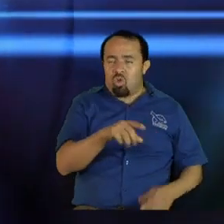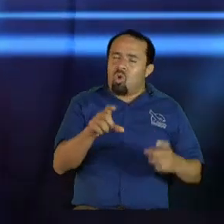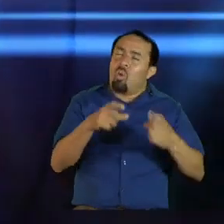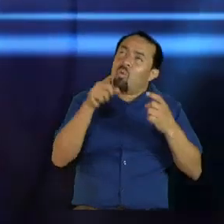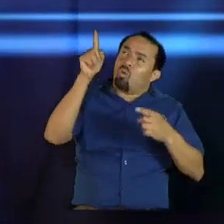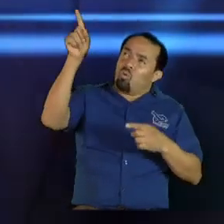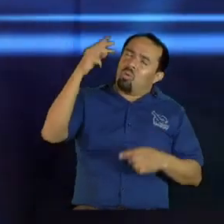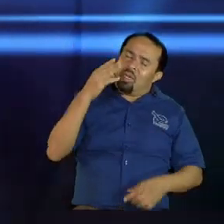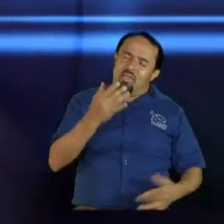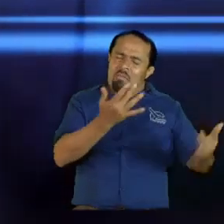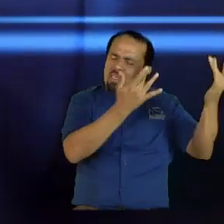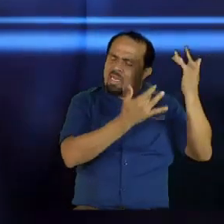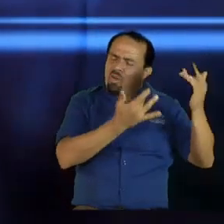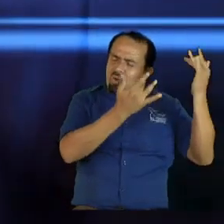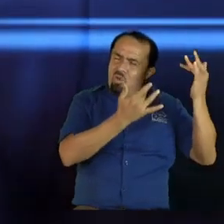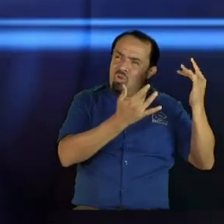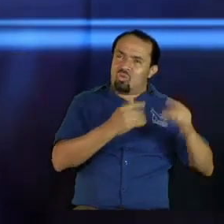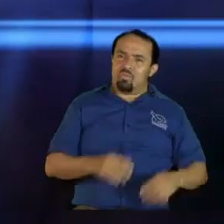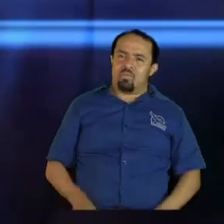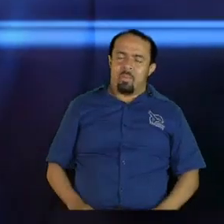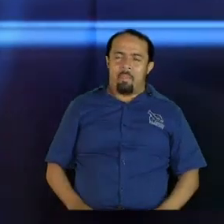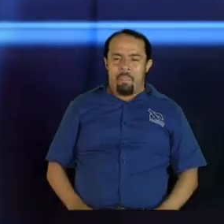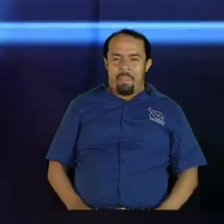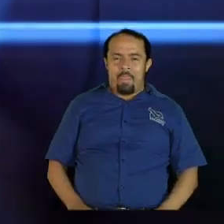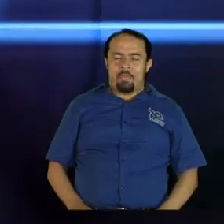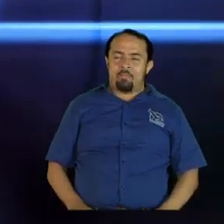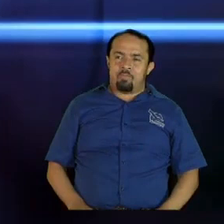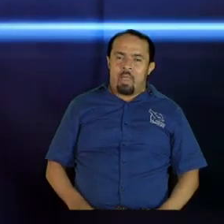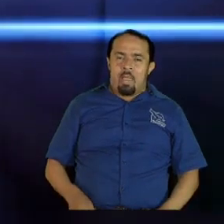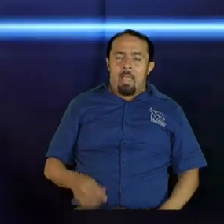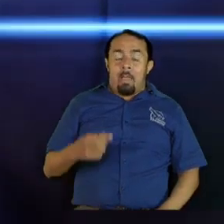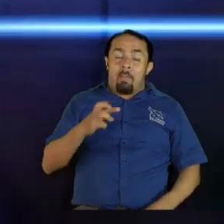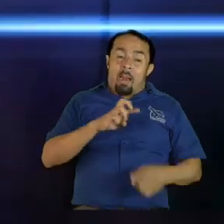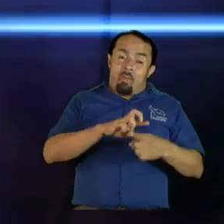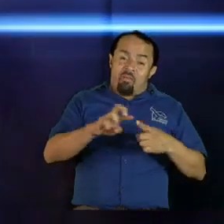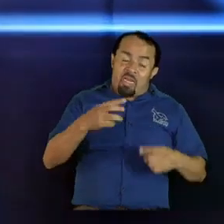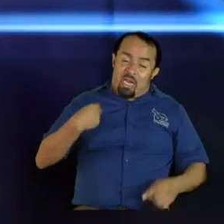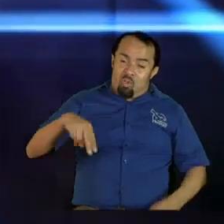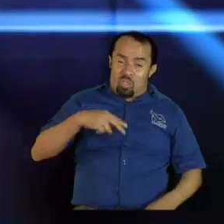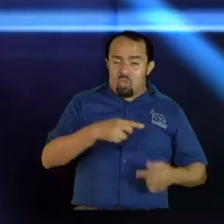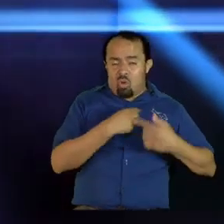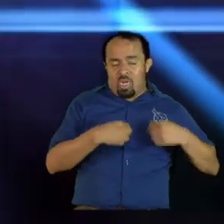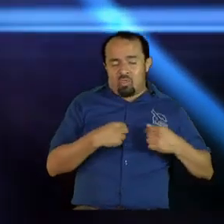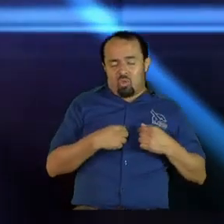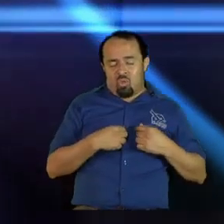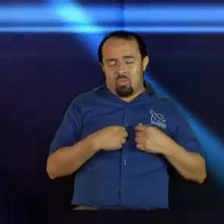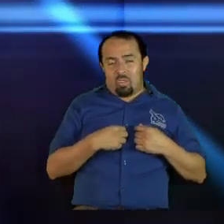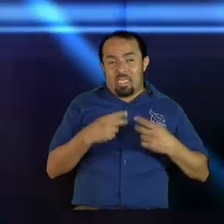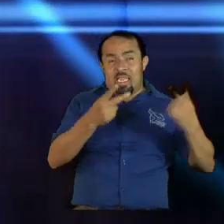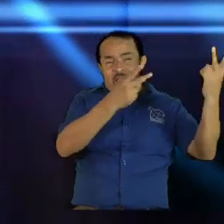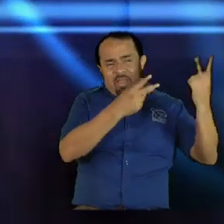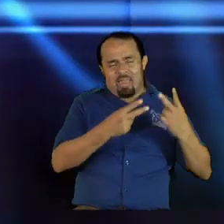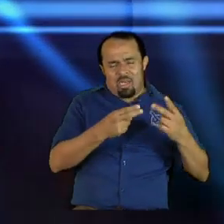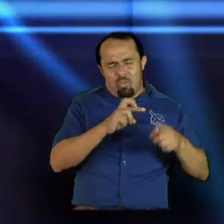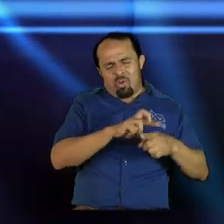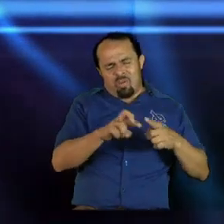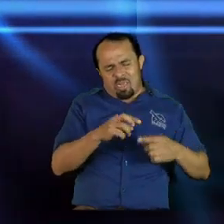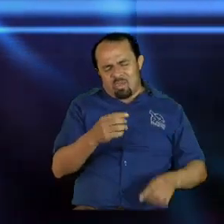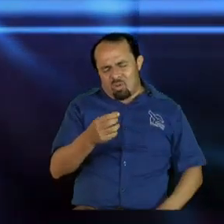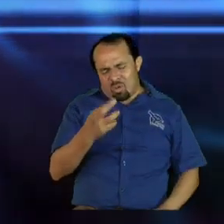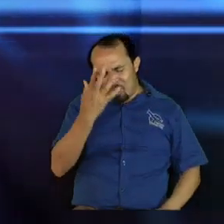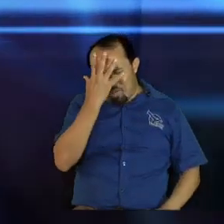purificar nuestro corazón, tiene que venir convicción de pecado. Un arrepentimiento, un